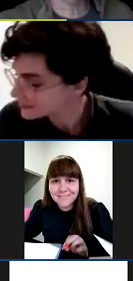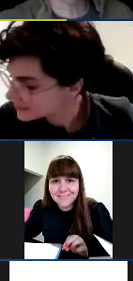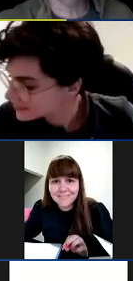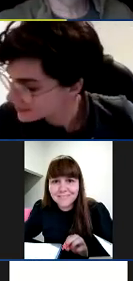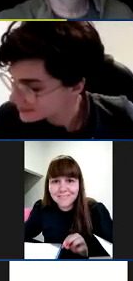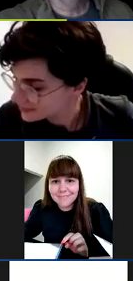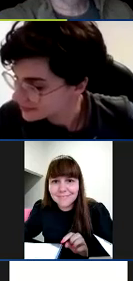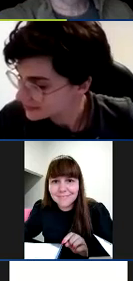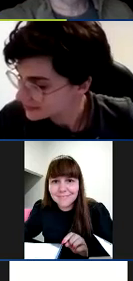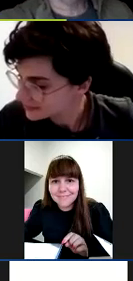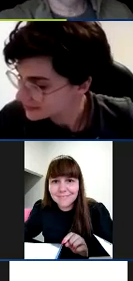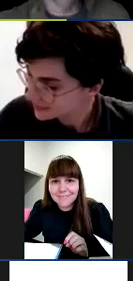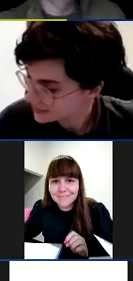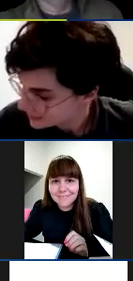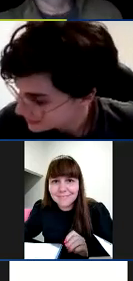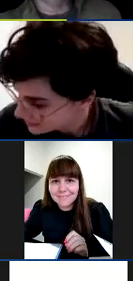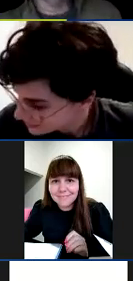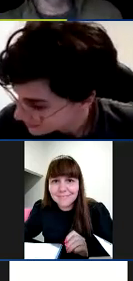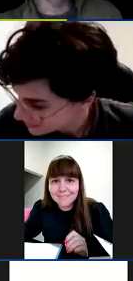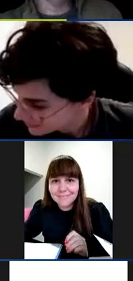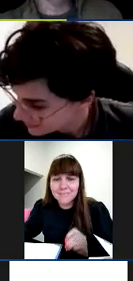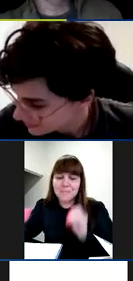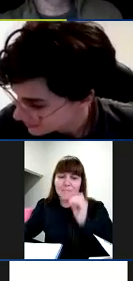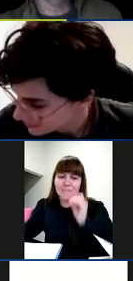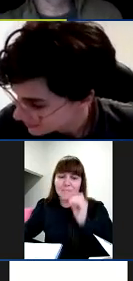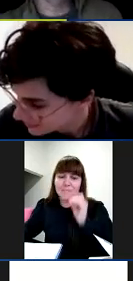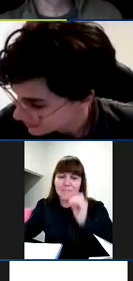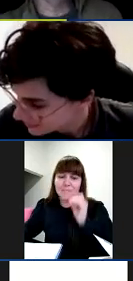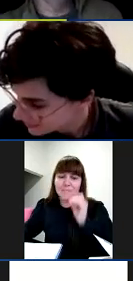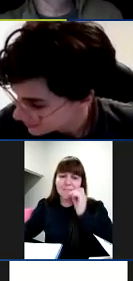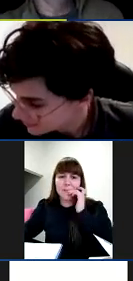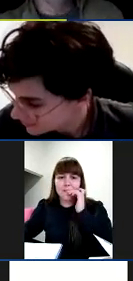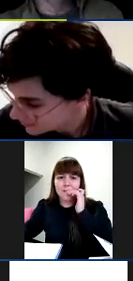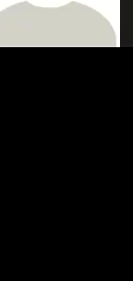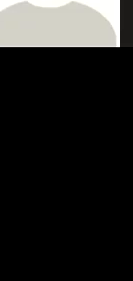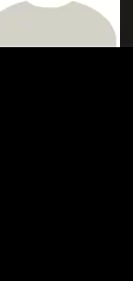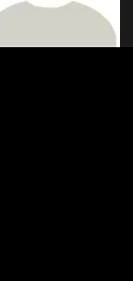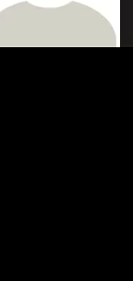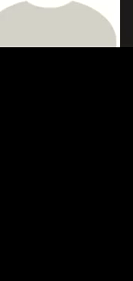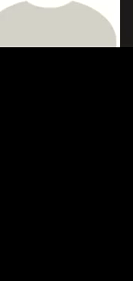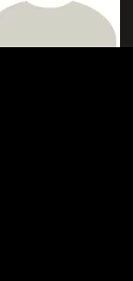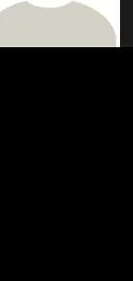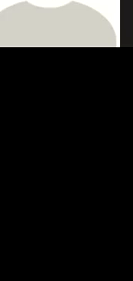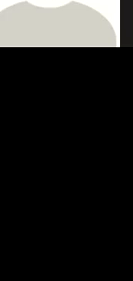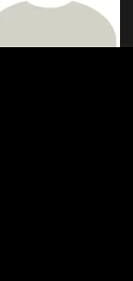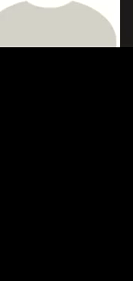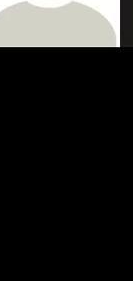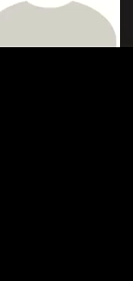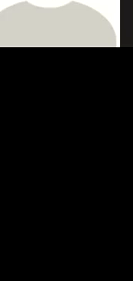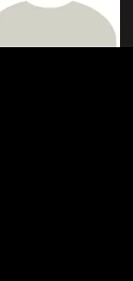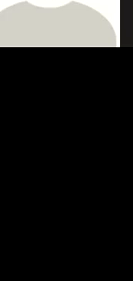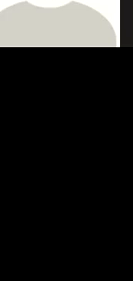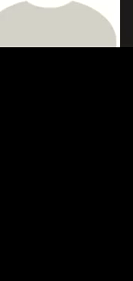siendo alrededor de 80, pero está bien, porque si no, no terminaríamos nunca. Bueno,